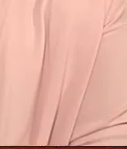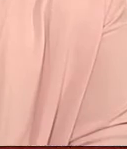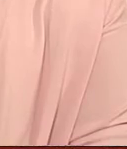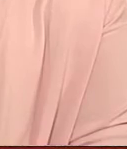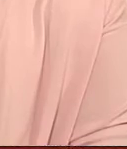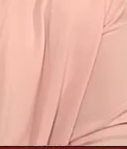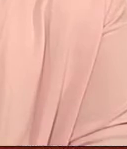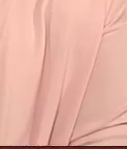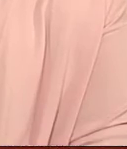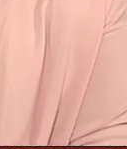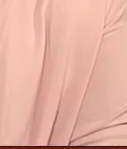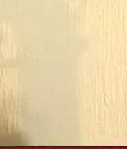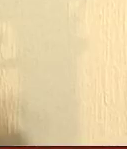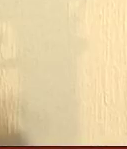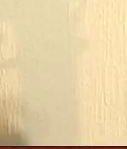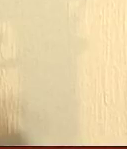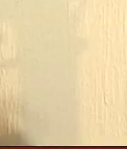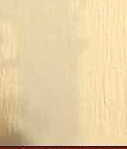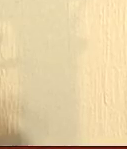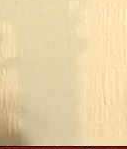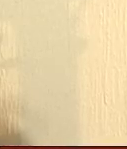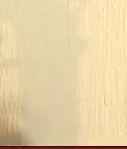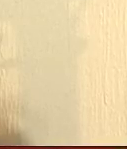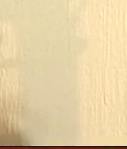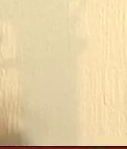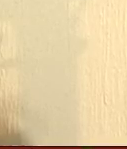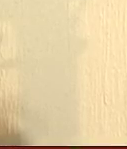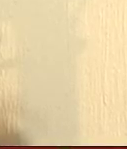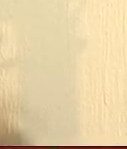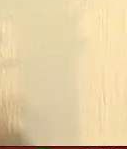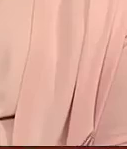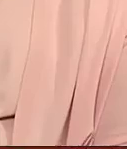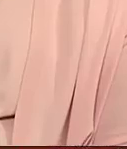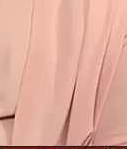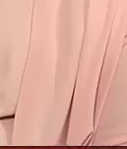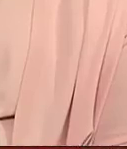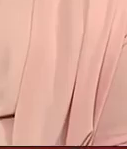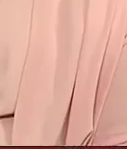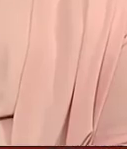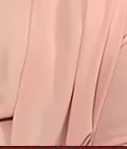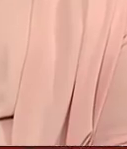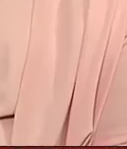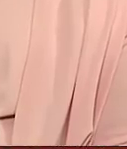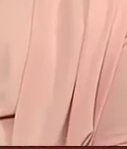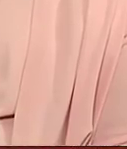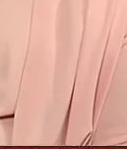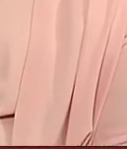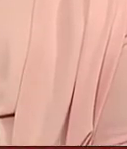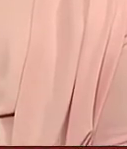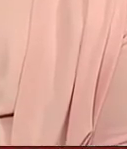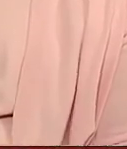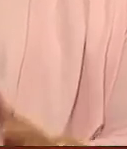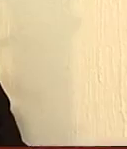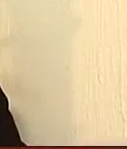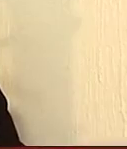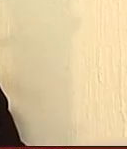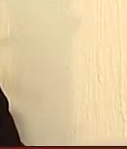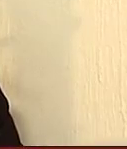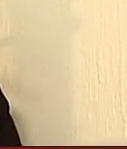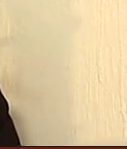decidí estudiar físico-química. Era machismo real,